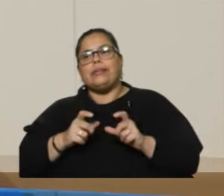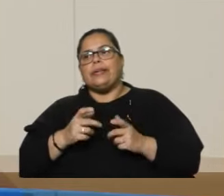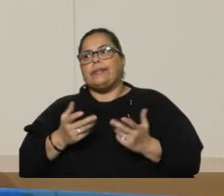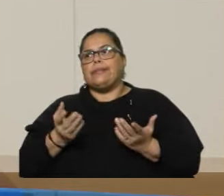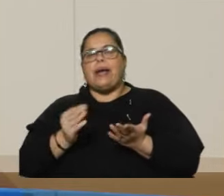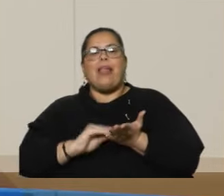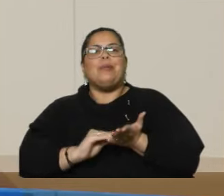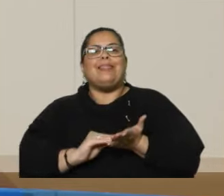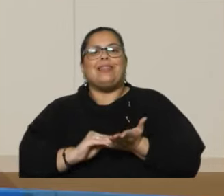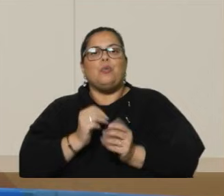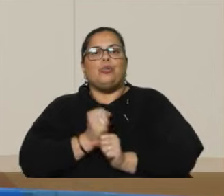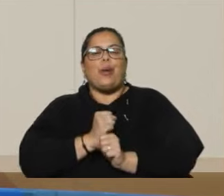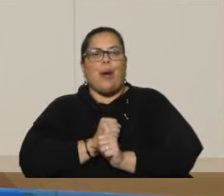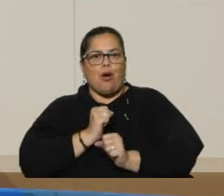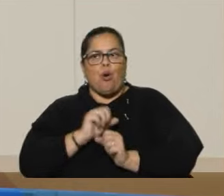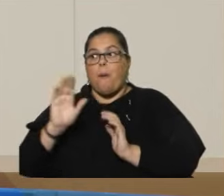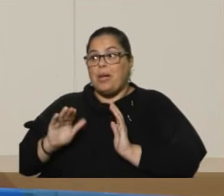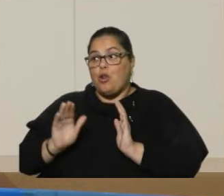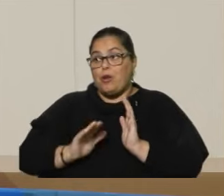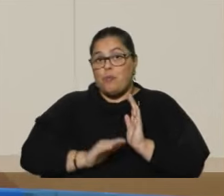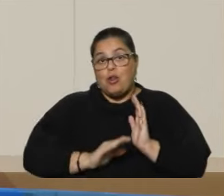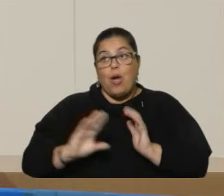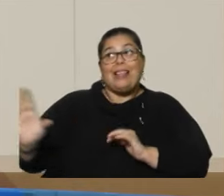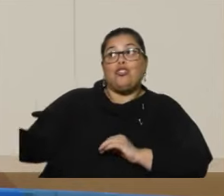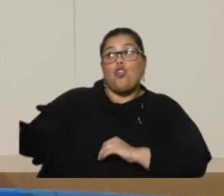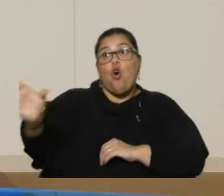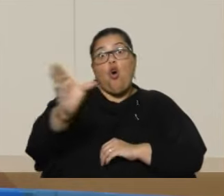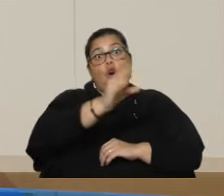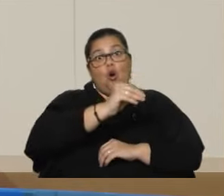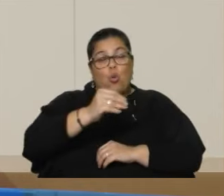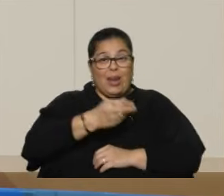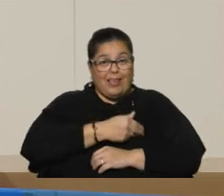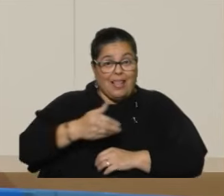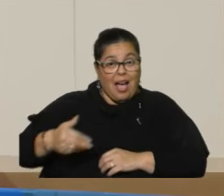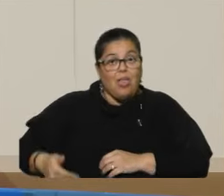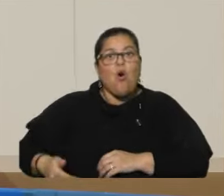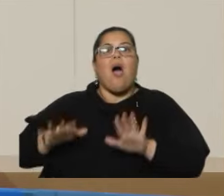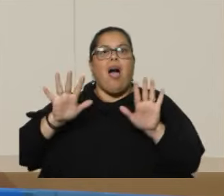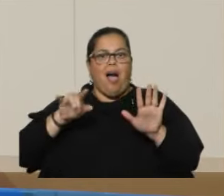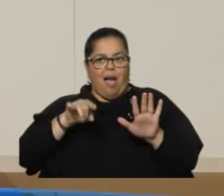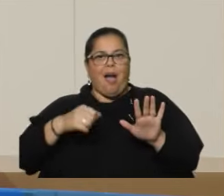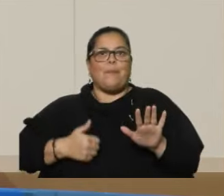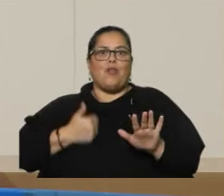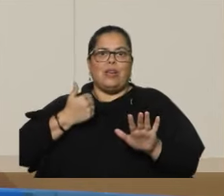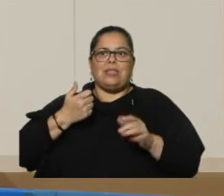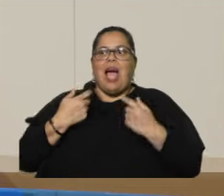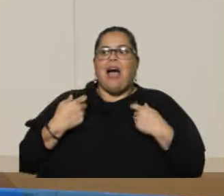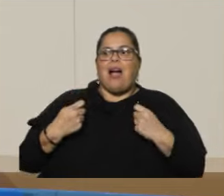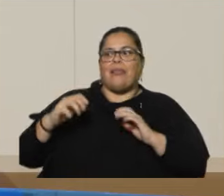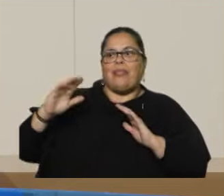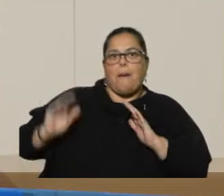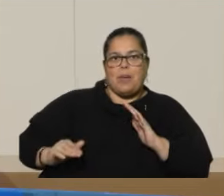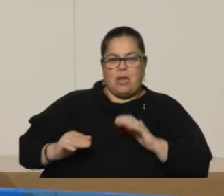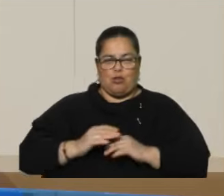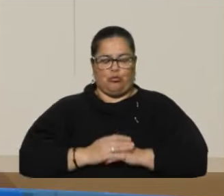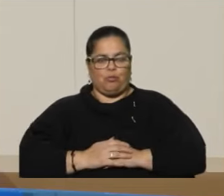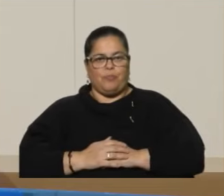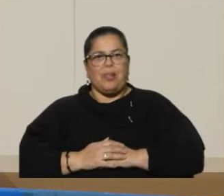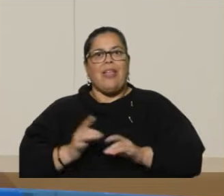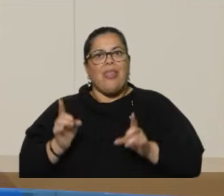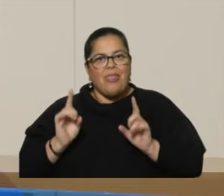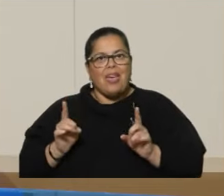todo el Estado, es una gran oportunidad de ahorro que creo que no hemos todavía aprovechado. Si al jerarca, en cualquier dependencia del Estado, no lo estresamos un poquito y le